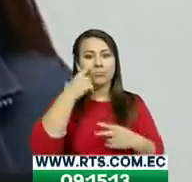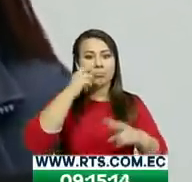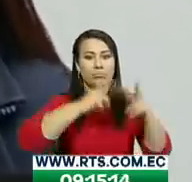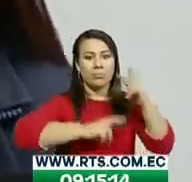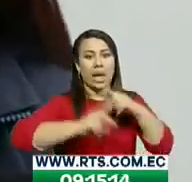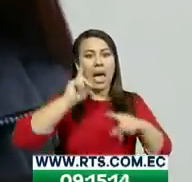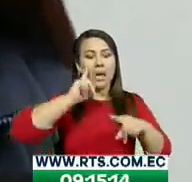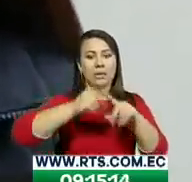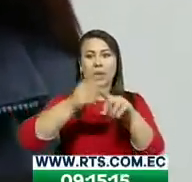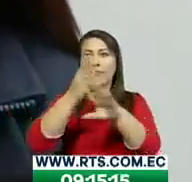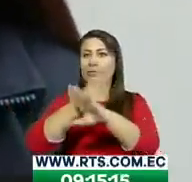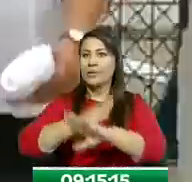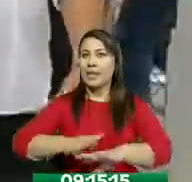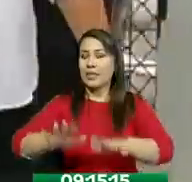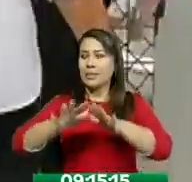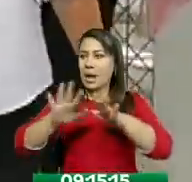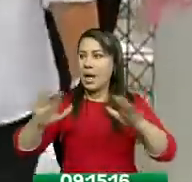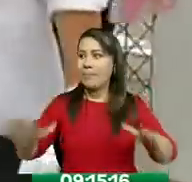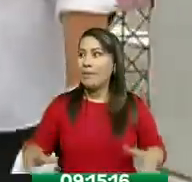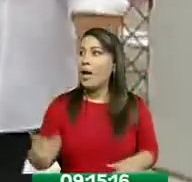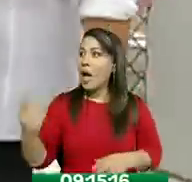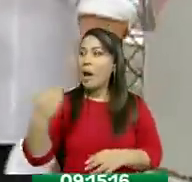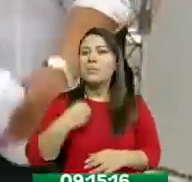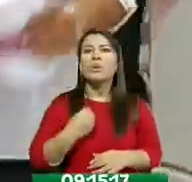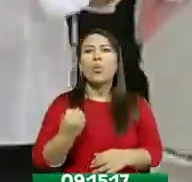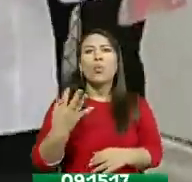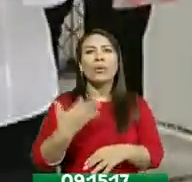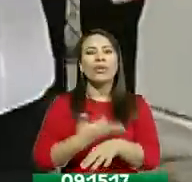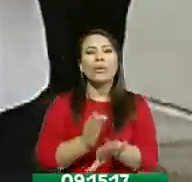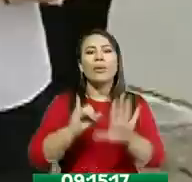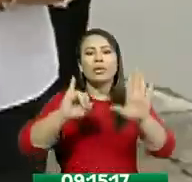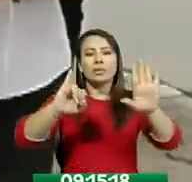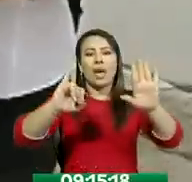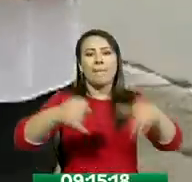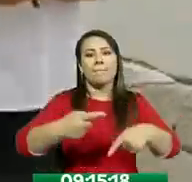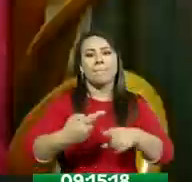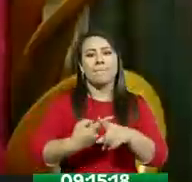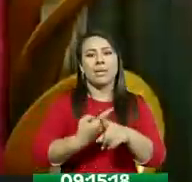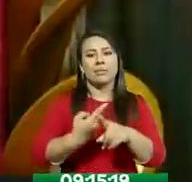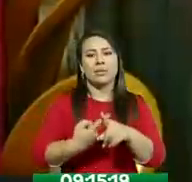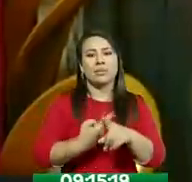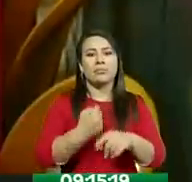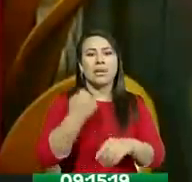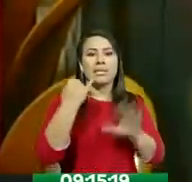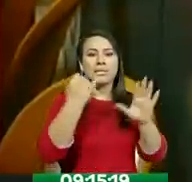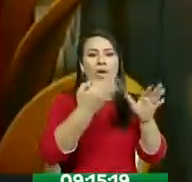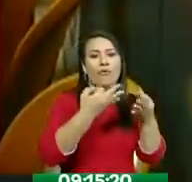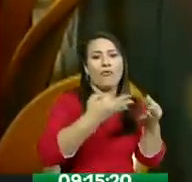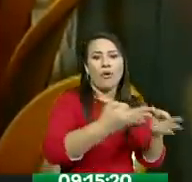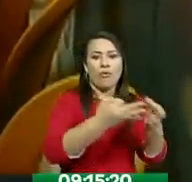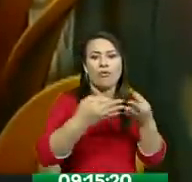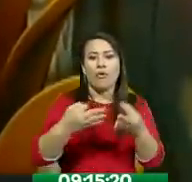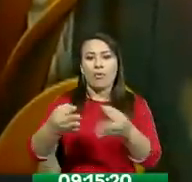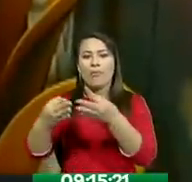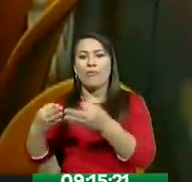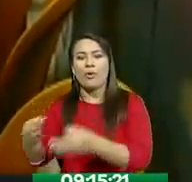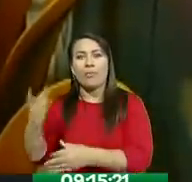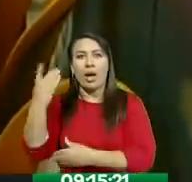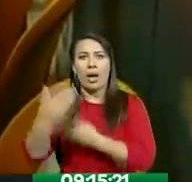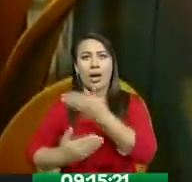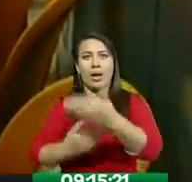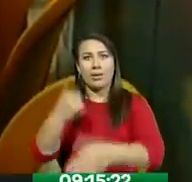agua. No son moradores en este sector, que tenemos mucho tiempo trabajando. Los moradores son conscientes, cuidan su